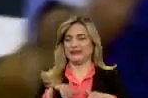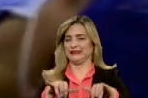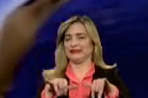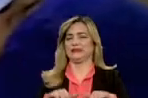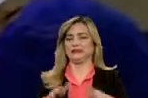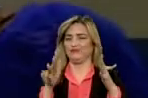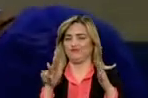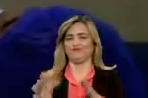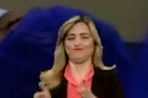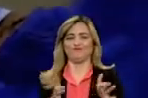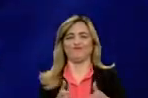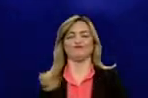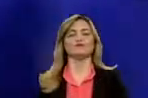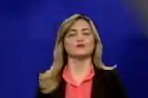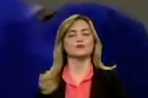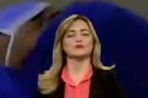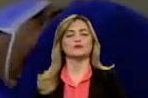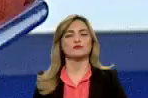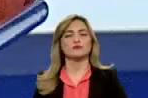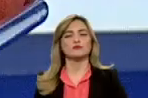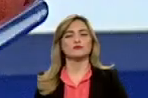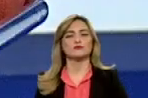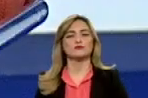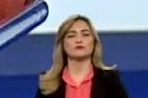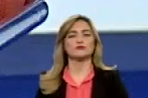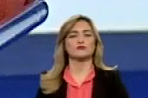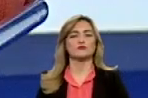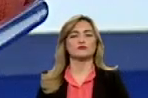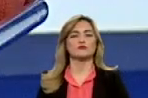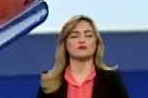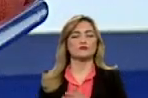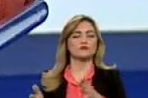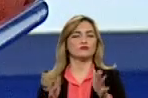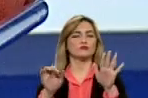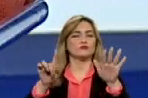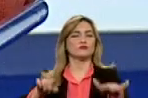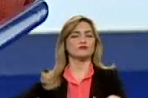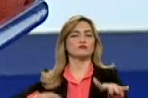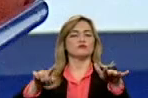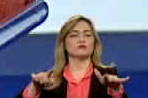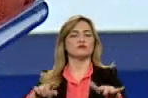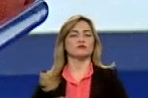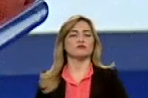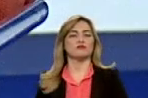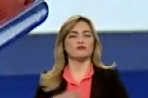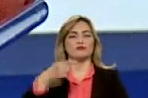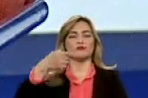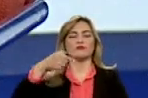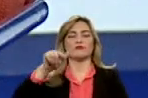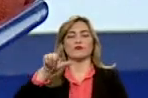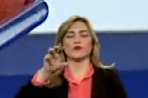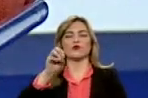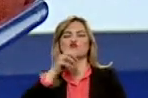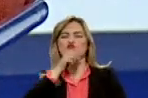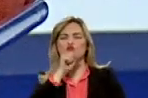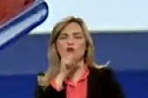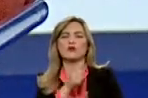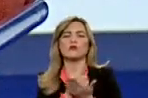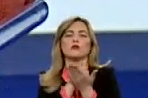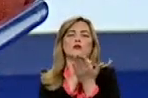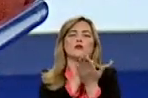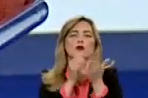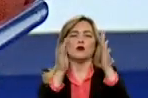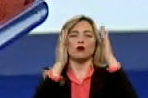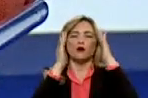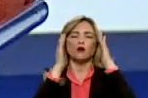COVID-19. En Quito, Carla Cerón, 24 horas. Luego de 6 meses, finalmente Galo Figueroa, un adulto mayor, recibió ayuda y